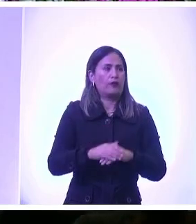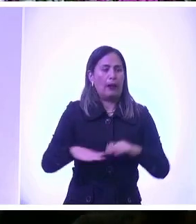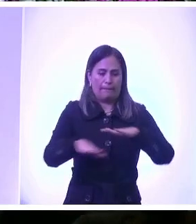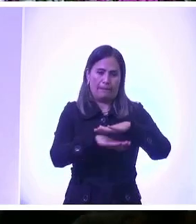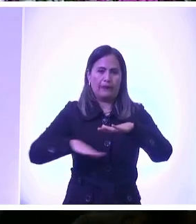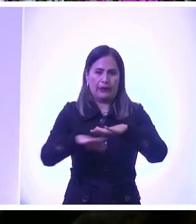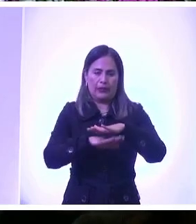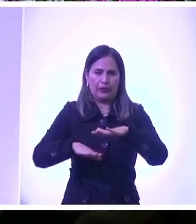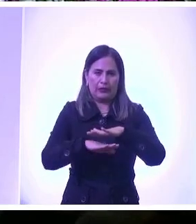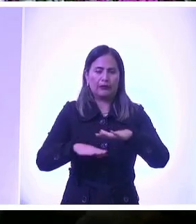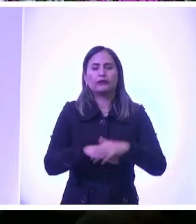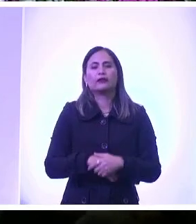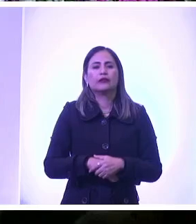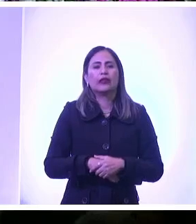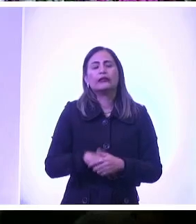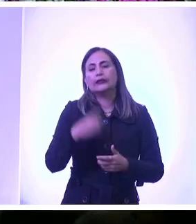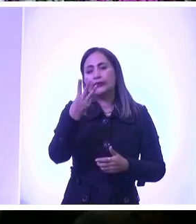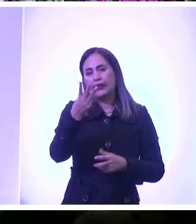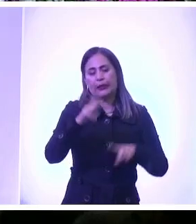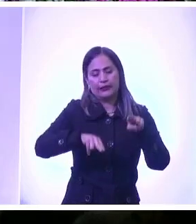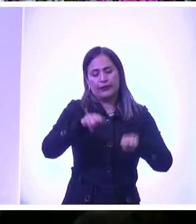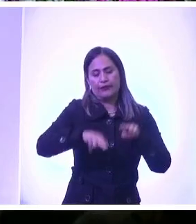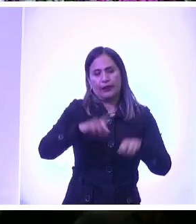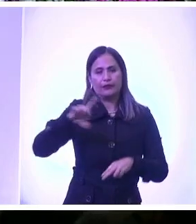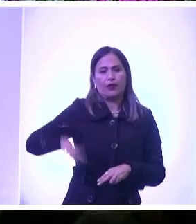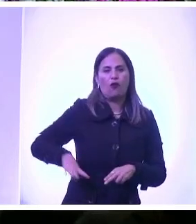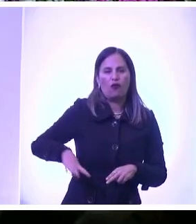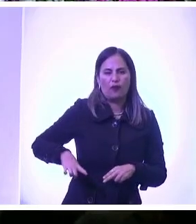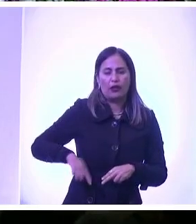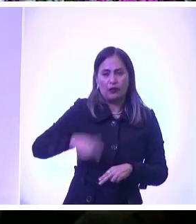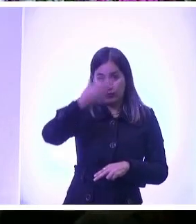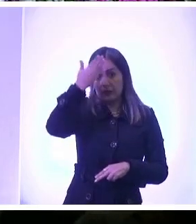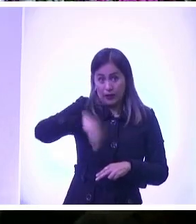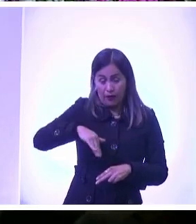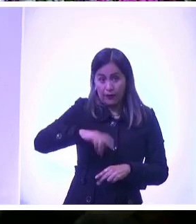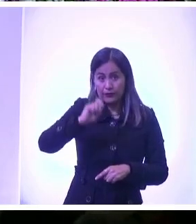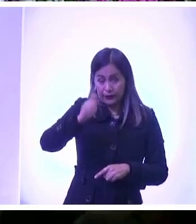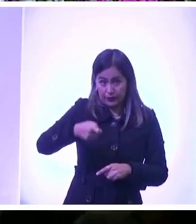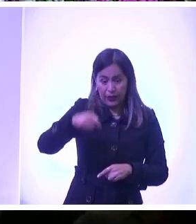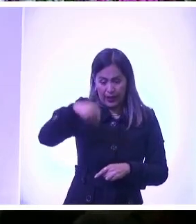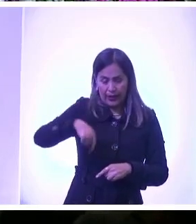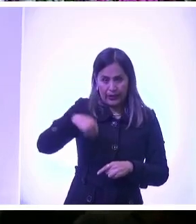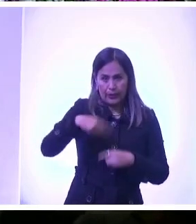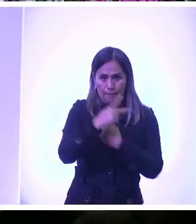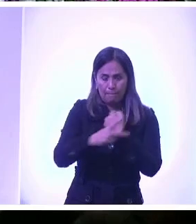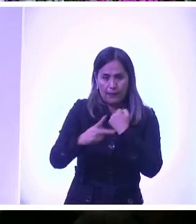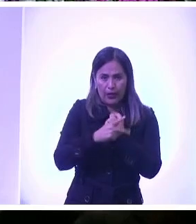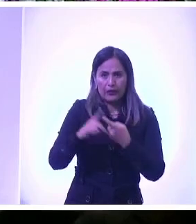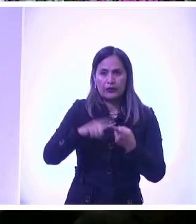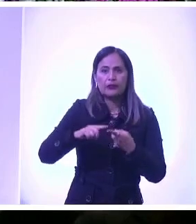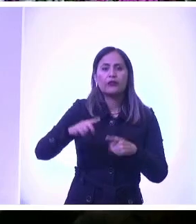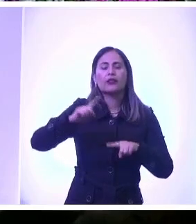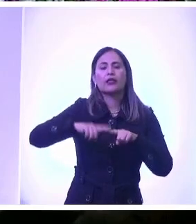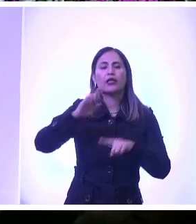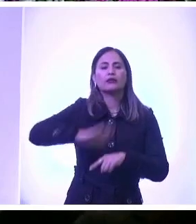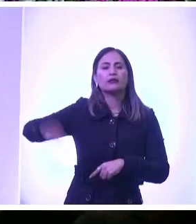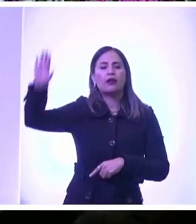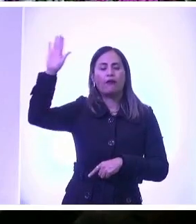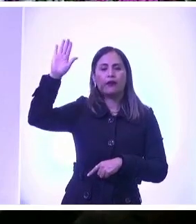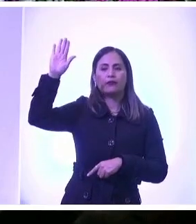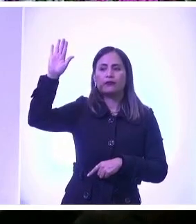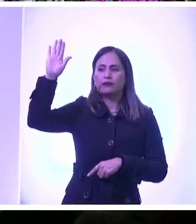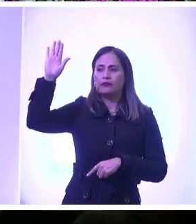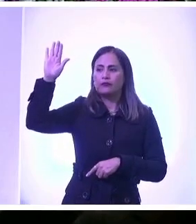sector público que eso es los tres órganos de gobierno Cuáles son los tres órganos de gobierno que tenemos en el país quién se lo sabe